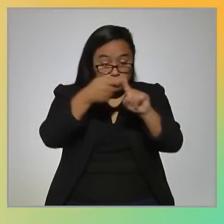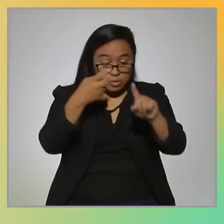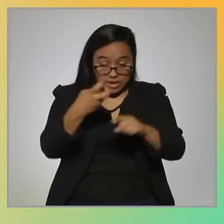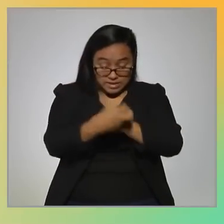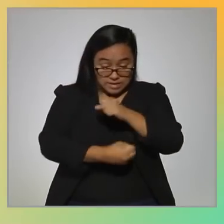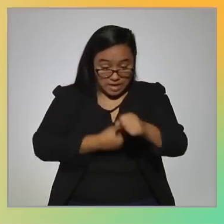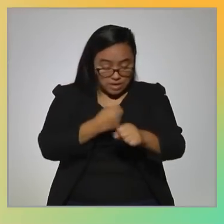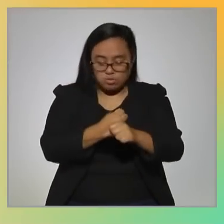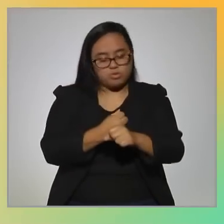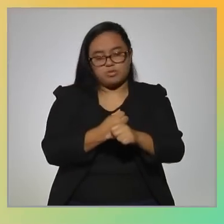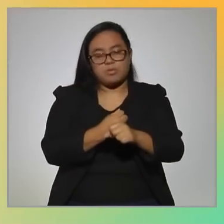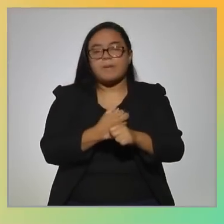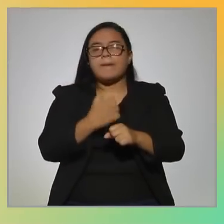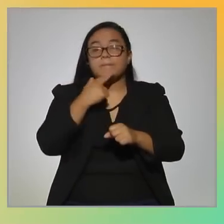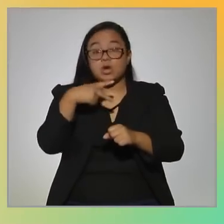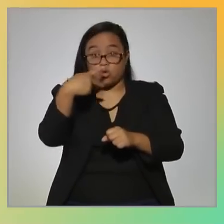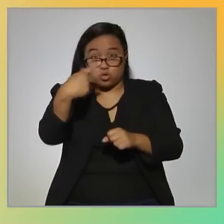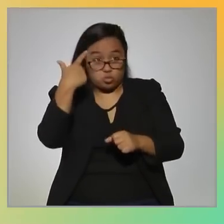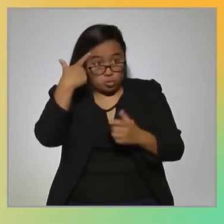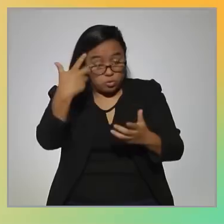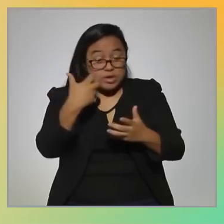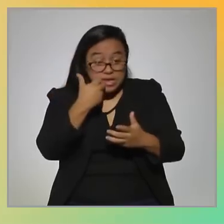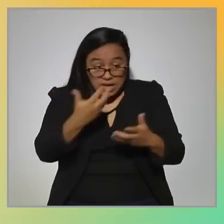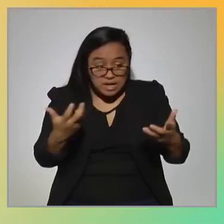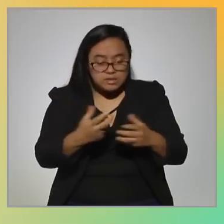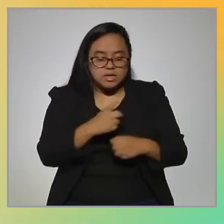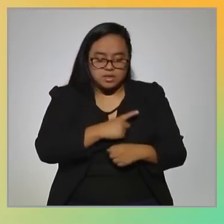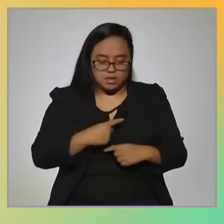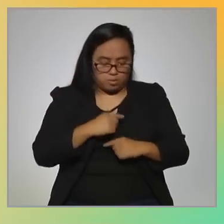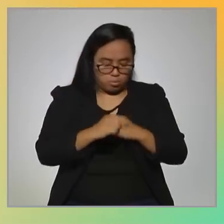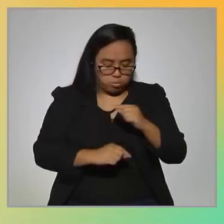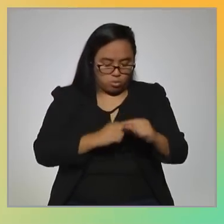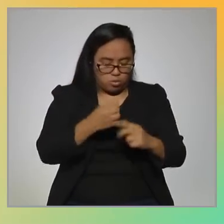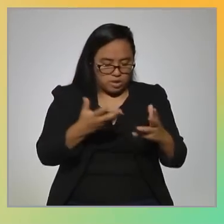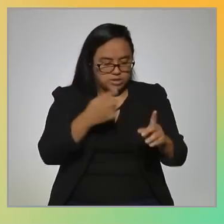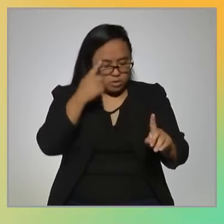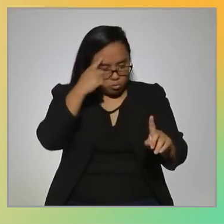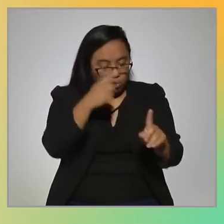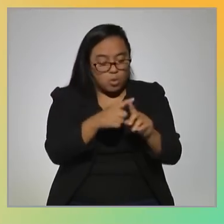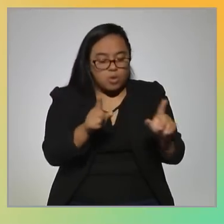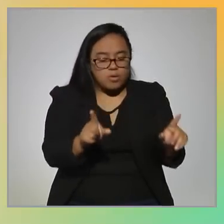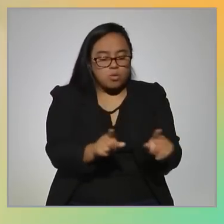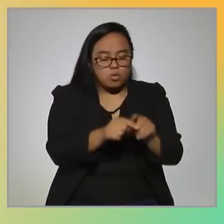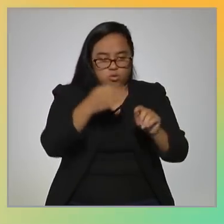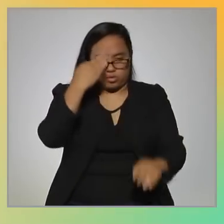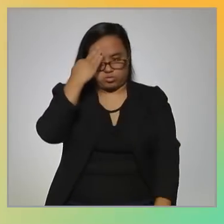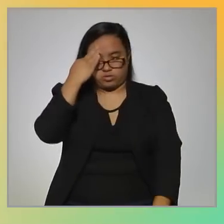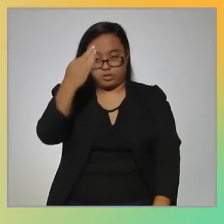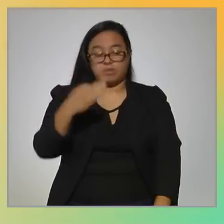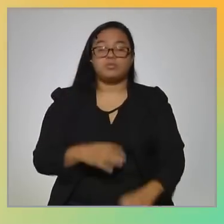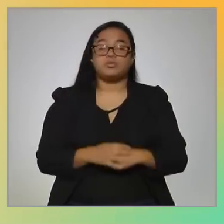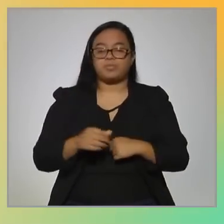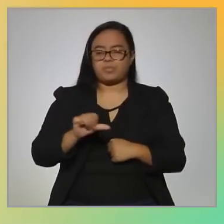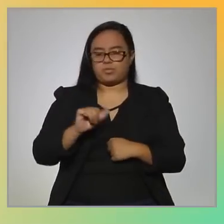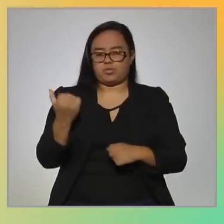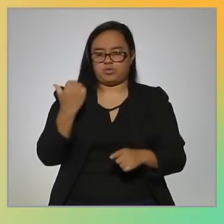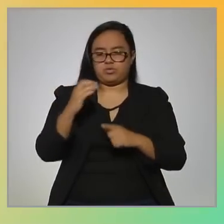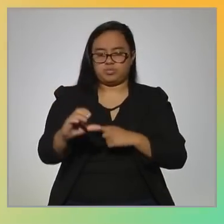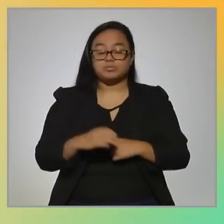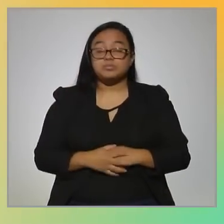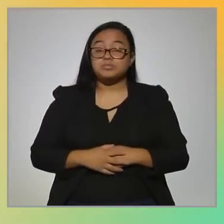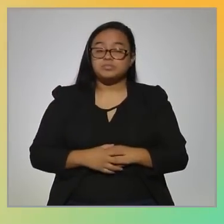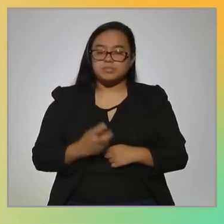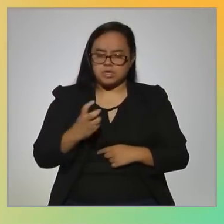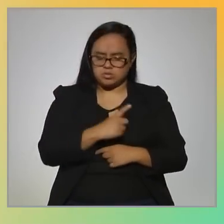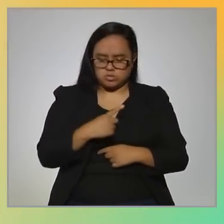este año. Lo que desees hacer, hazlo poco a poco y metas a corto plazo. María Florencia,